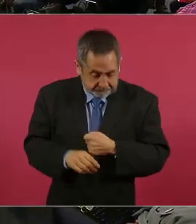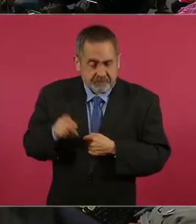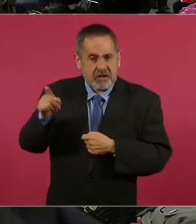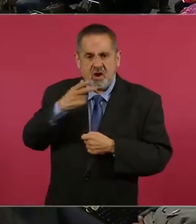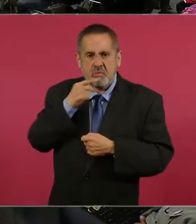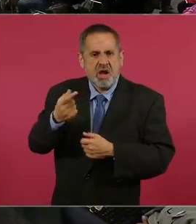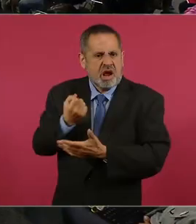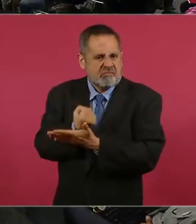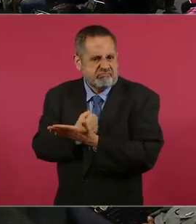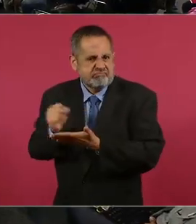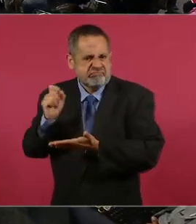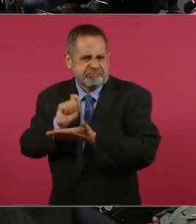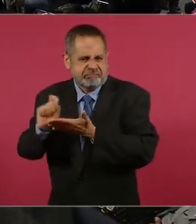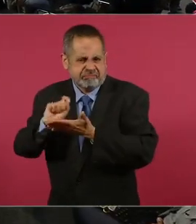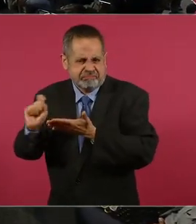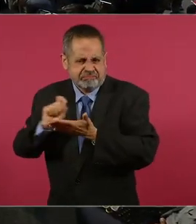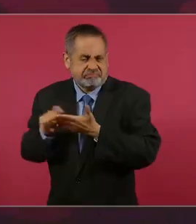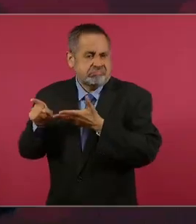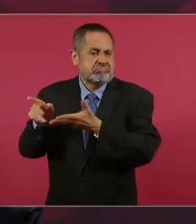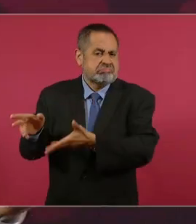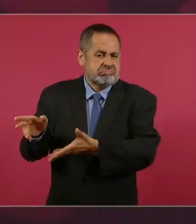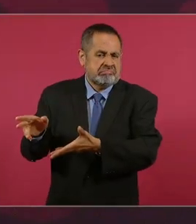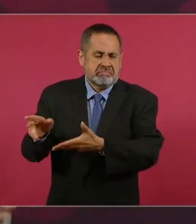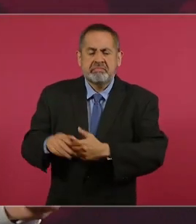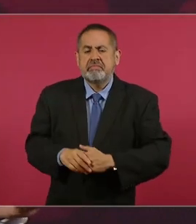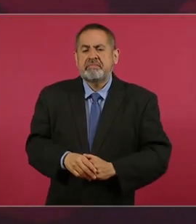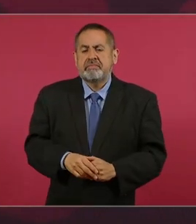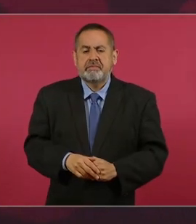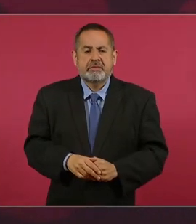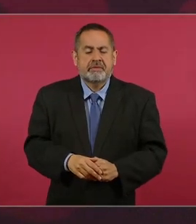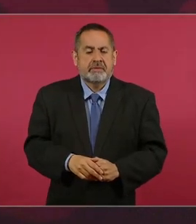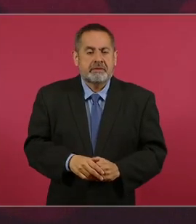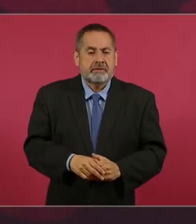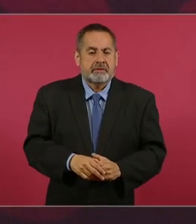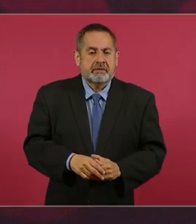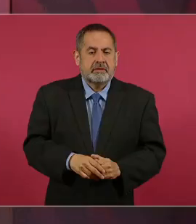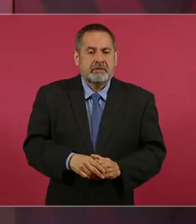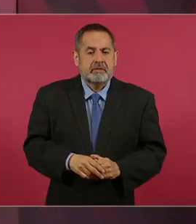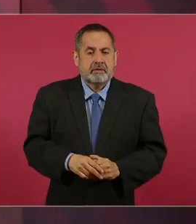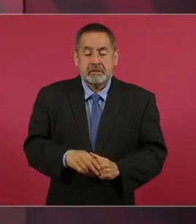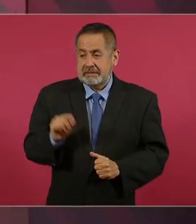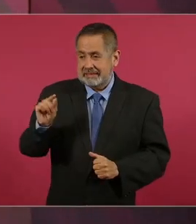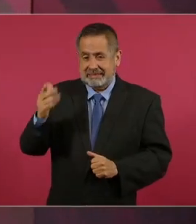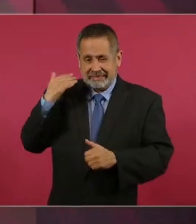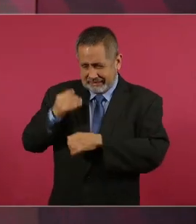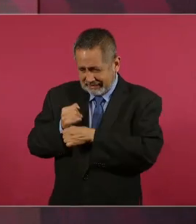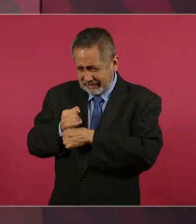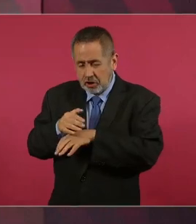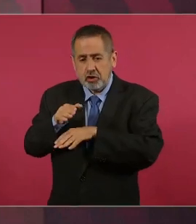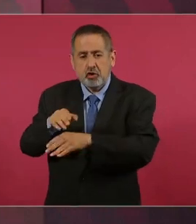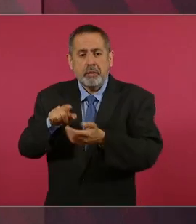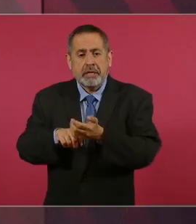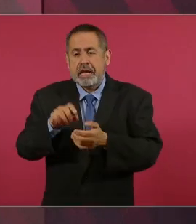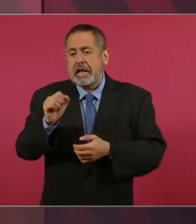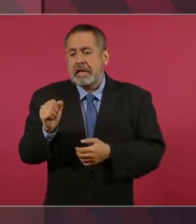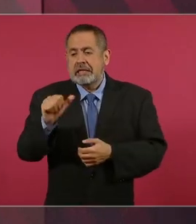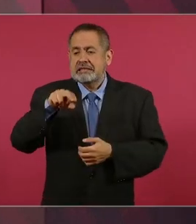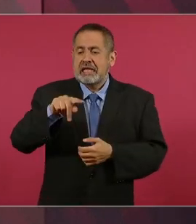escritor. Nada más, su última investigación sobre Santana